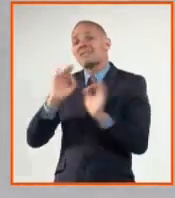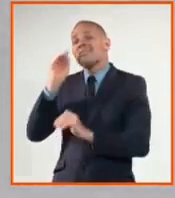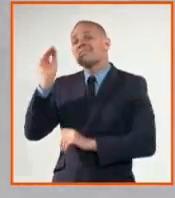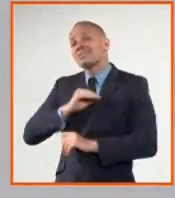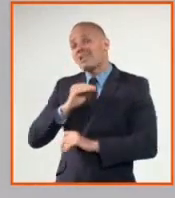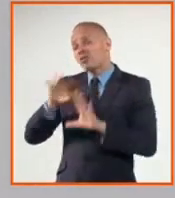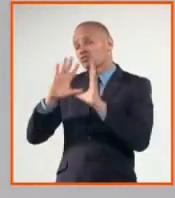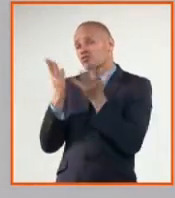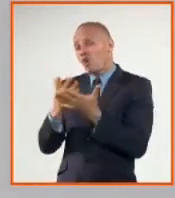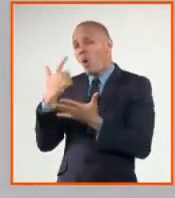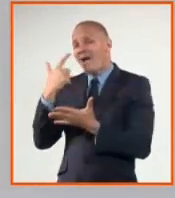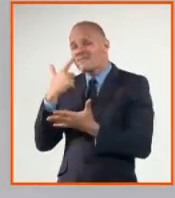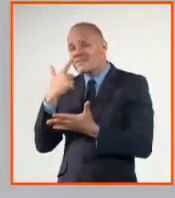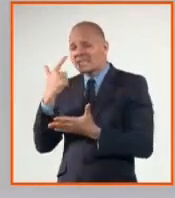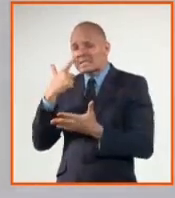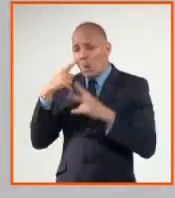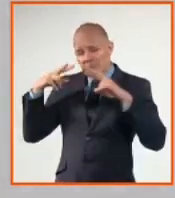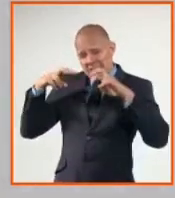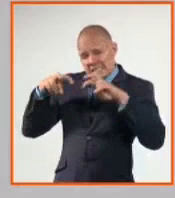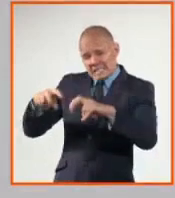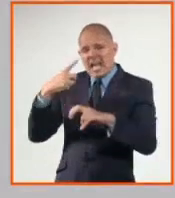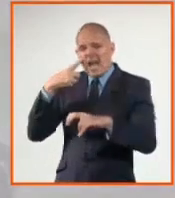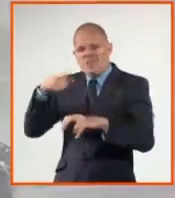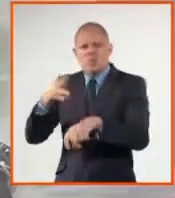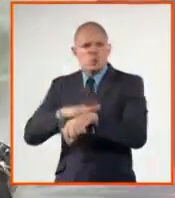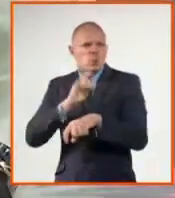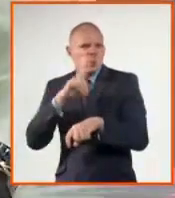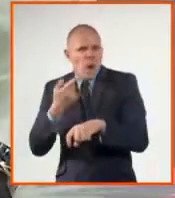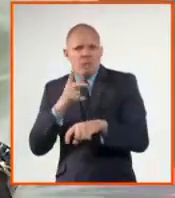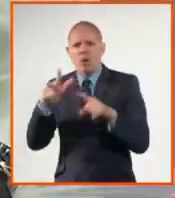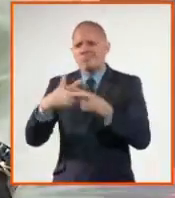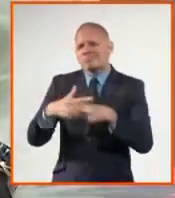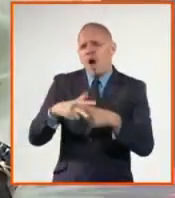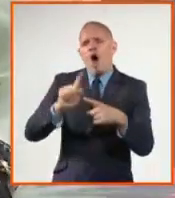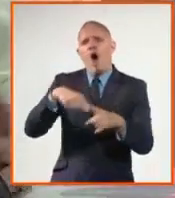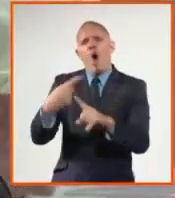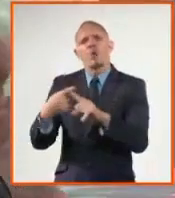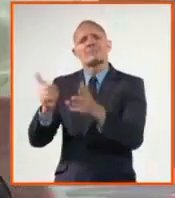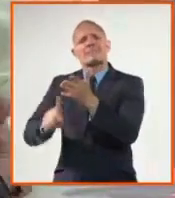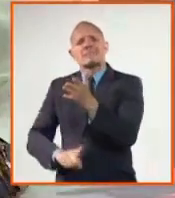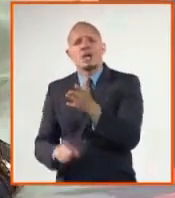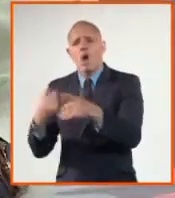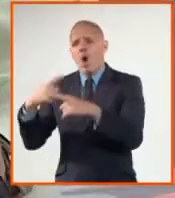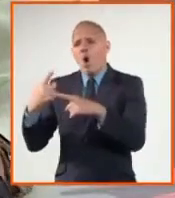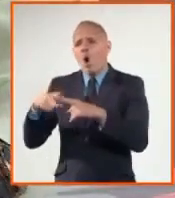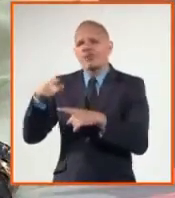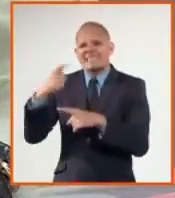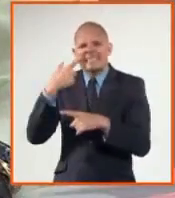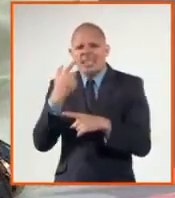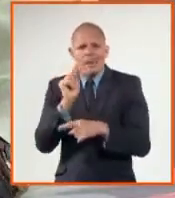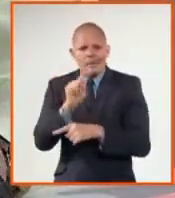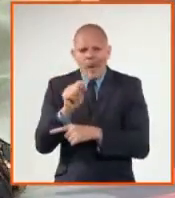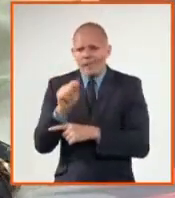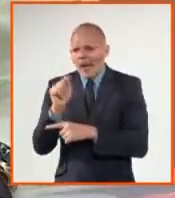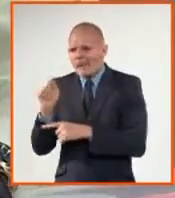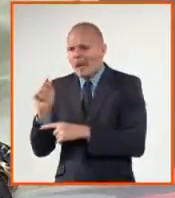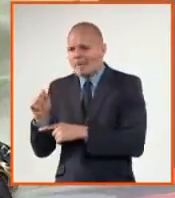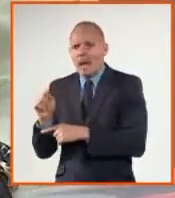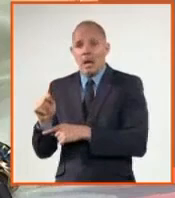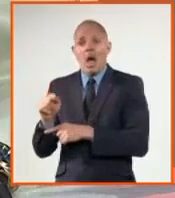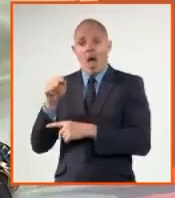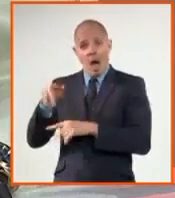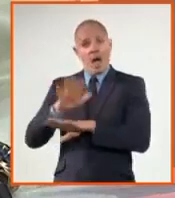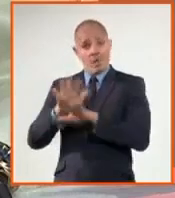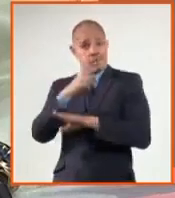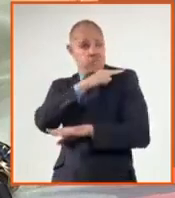los órdenes y les automática a la parte mecánica eléctrica y esto estado integrado también por autoridades facultad